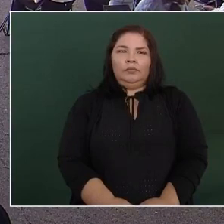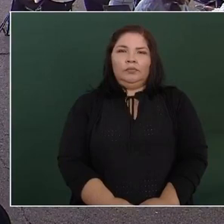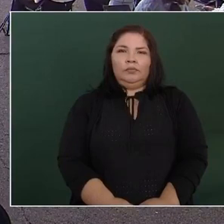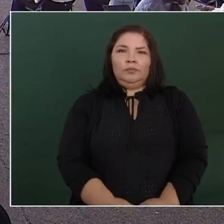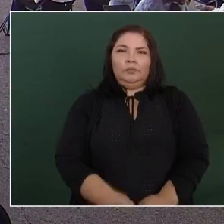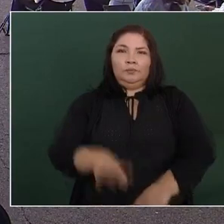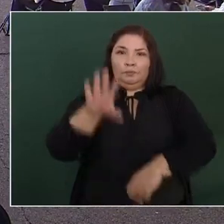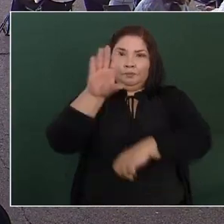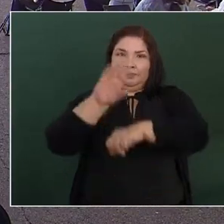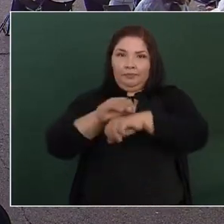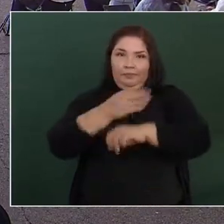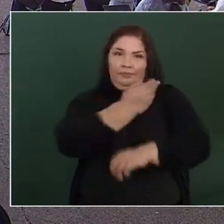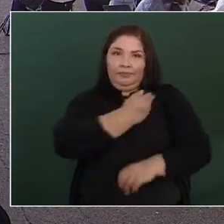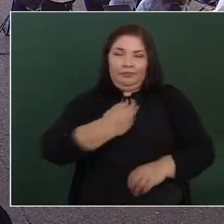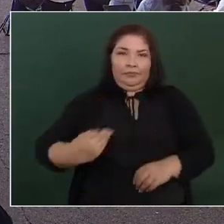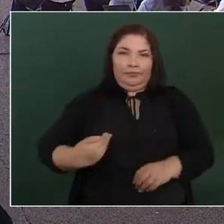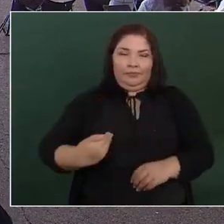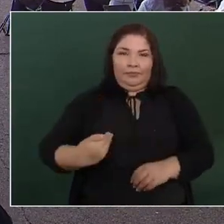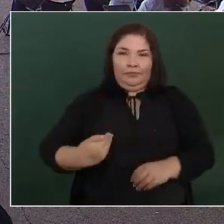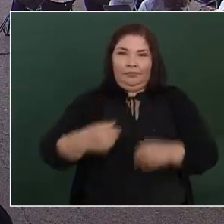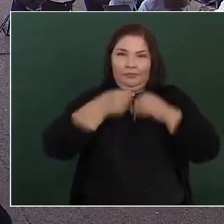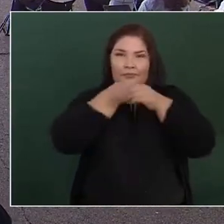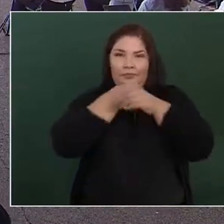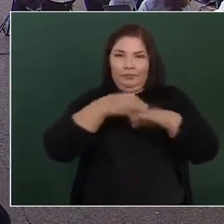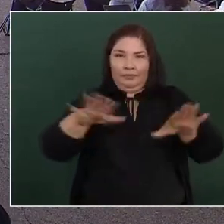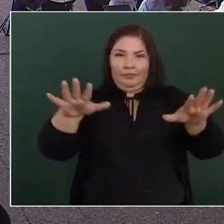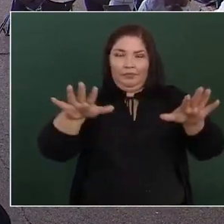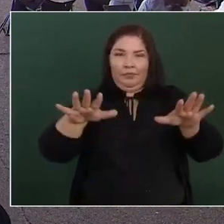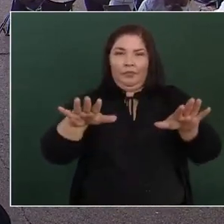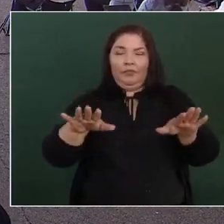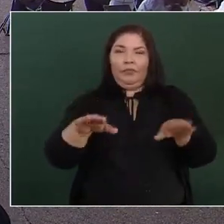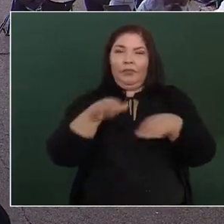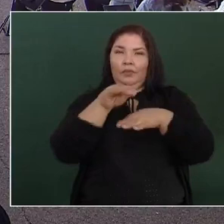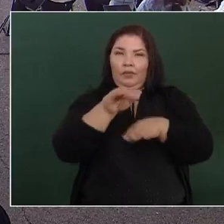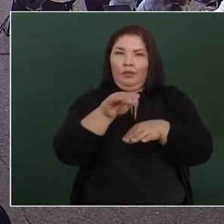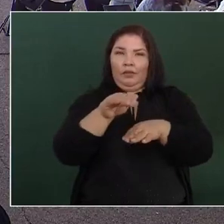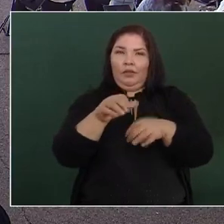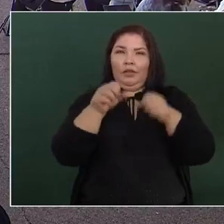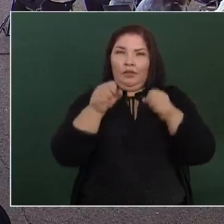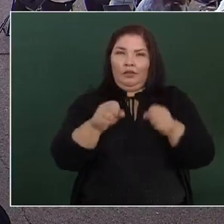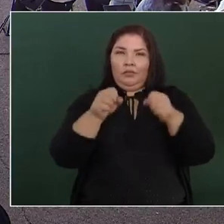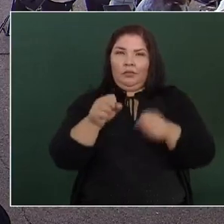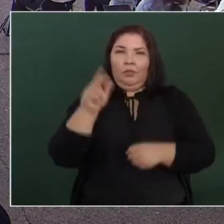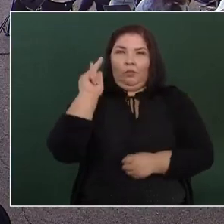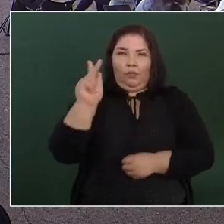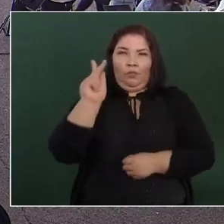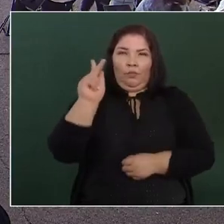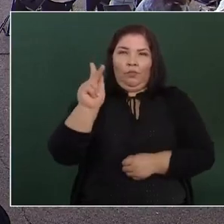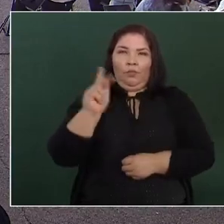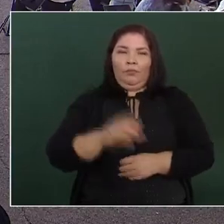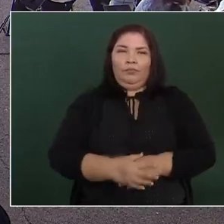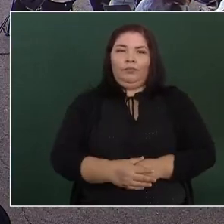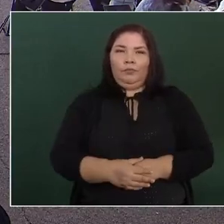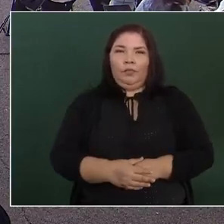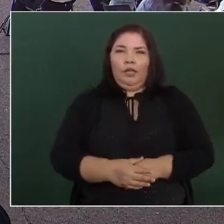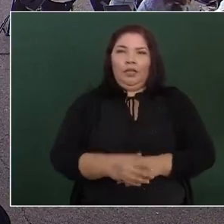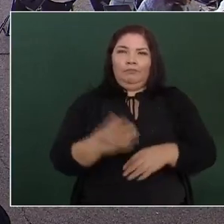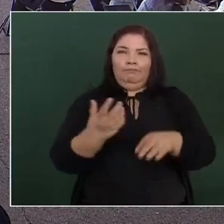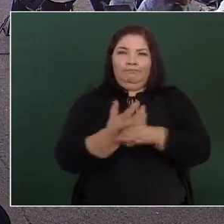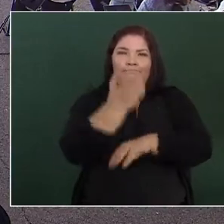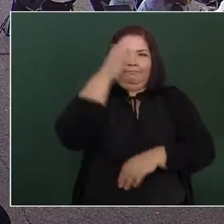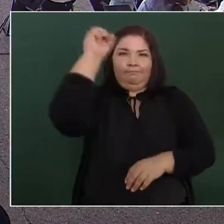Con su permiso, señor presidente, vamos a informar sobre la situación de seguridad pública en el estado de